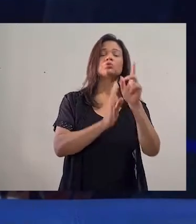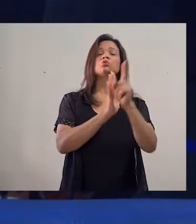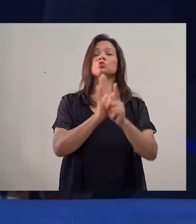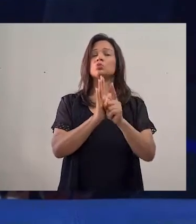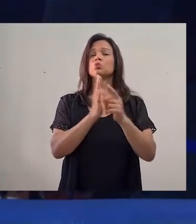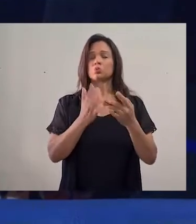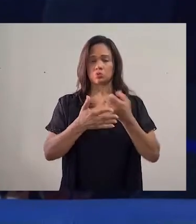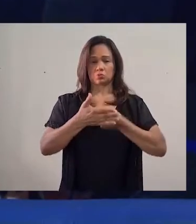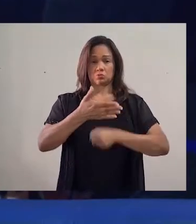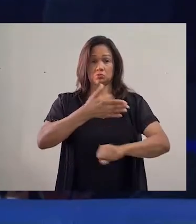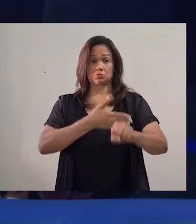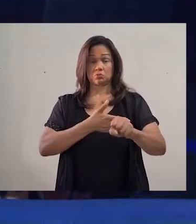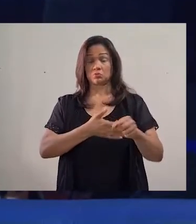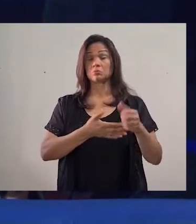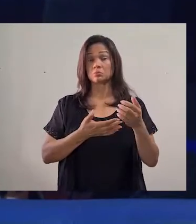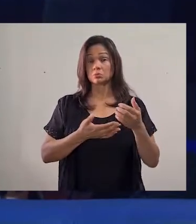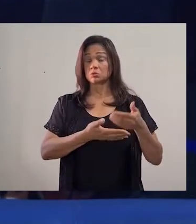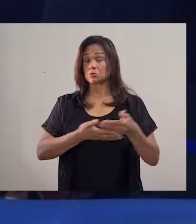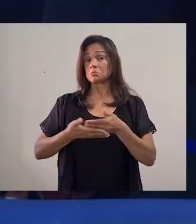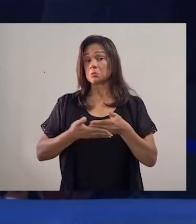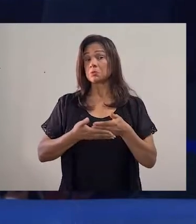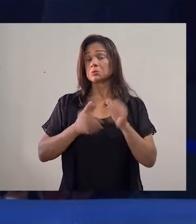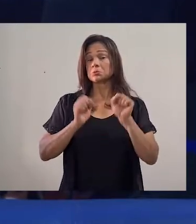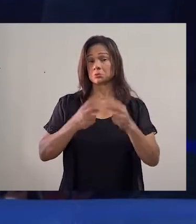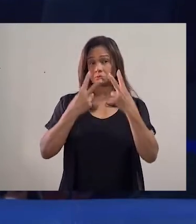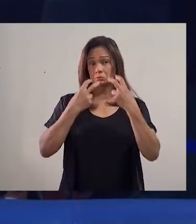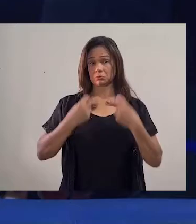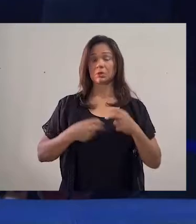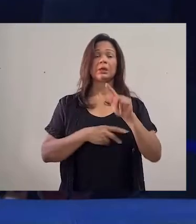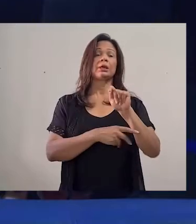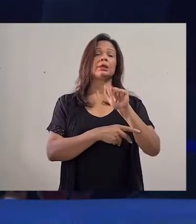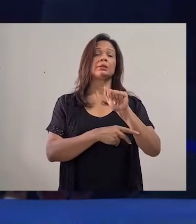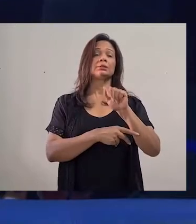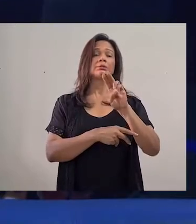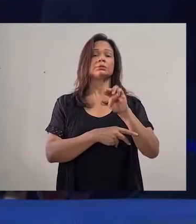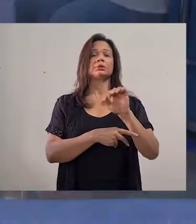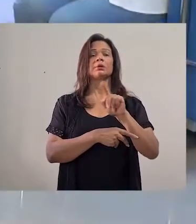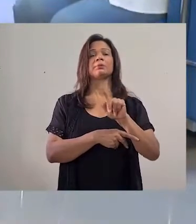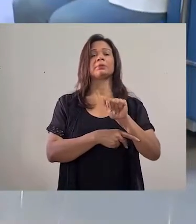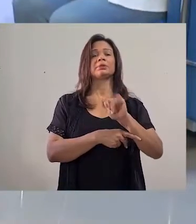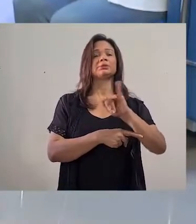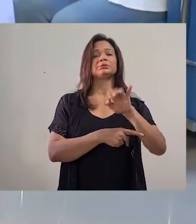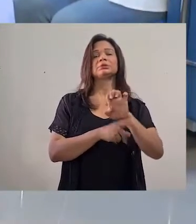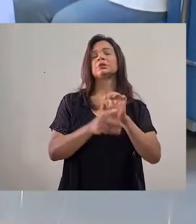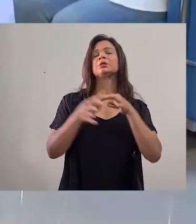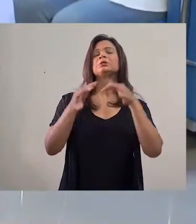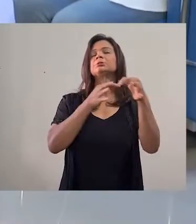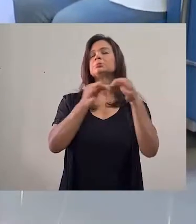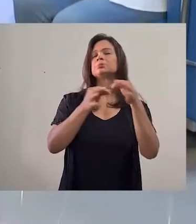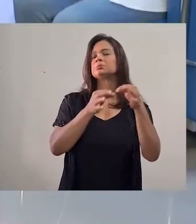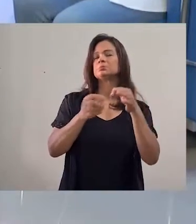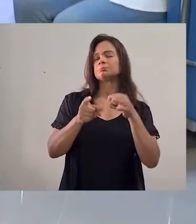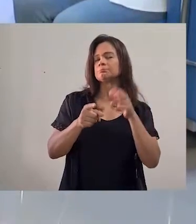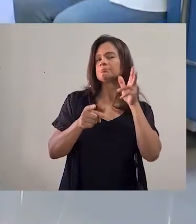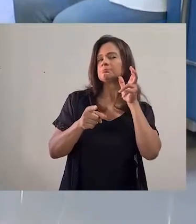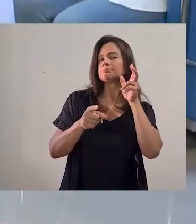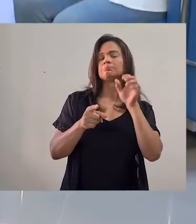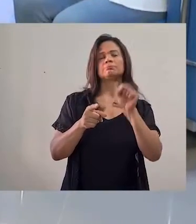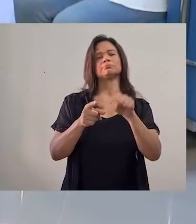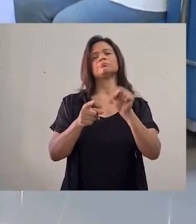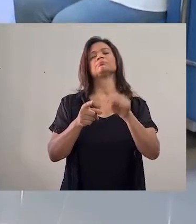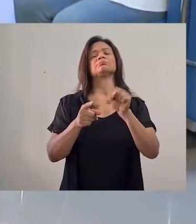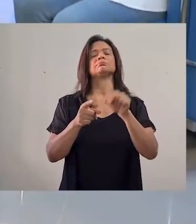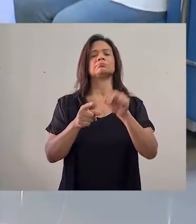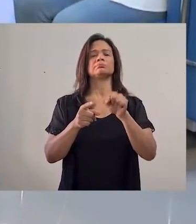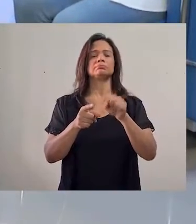primeras 72 horas de nacido un bebé. Cuando hablamos de tamizaje, vamos a explicarle a nuestros amigos a qué nos